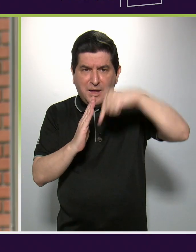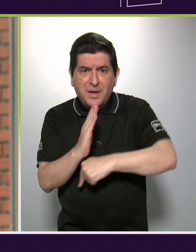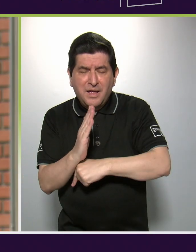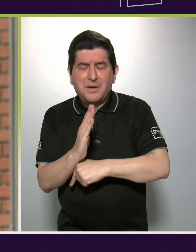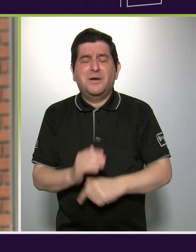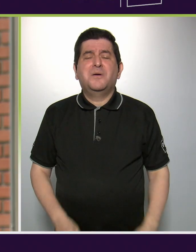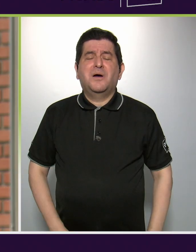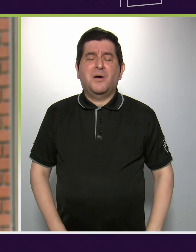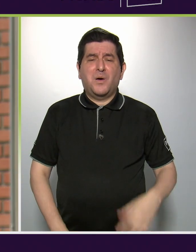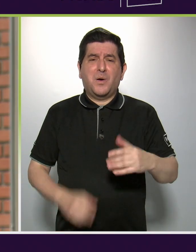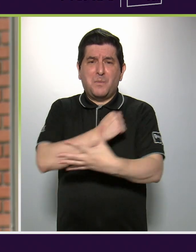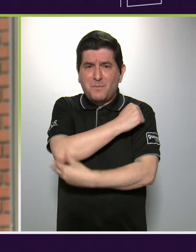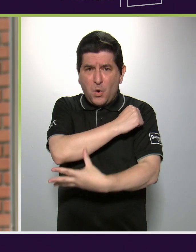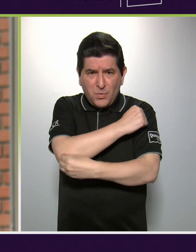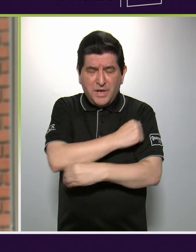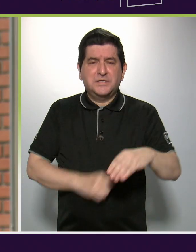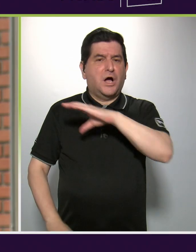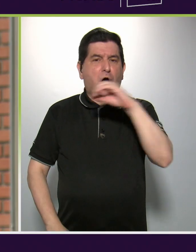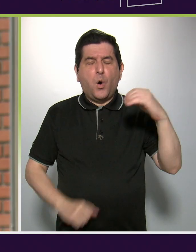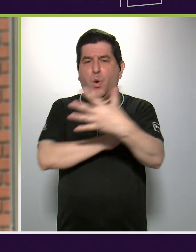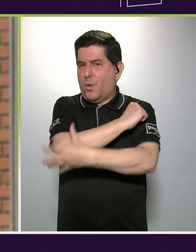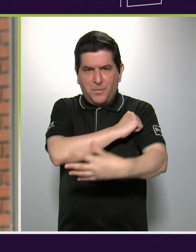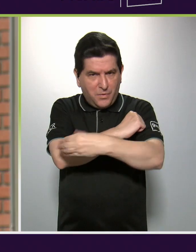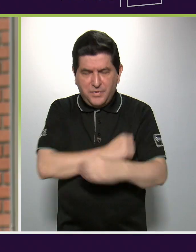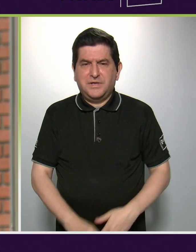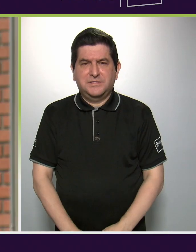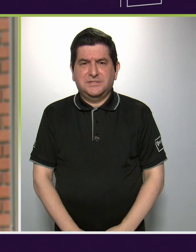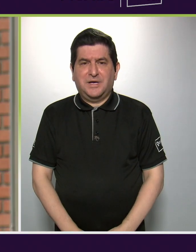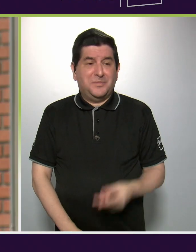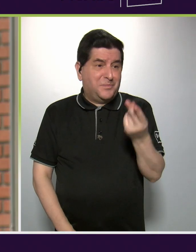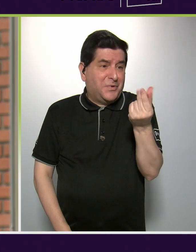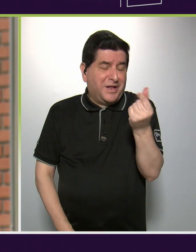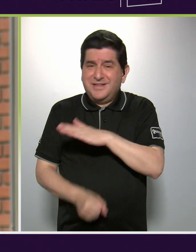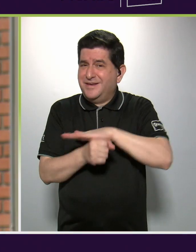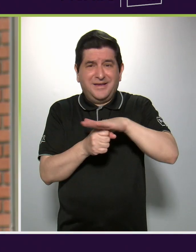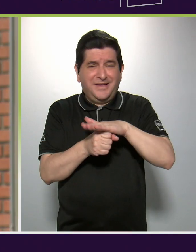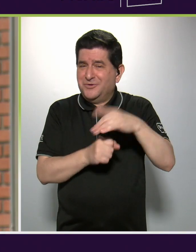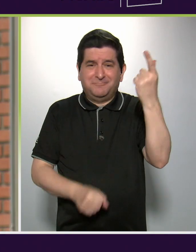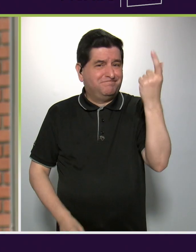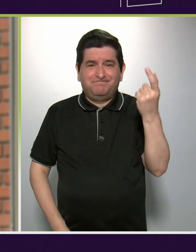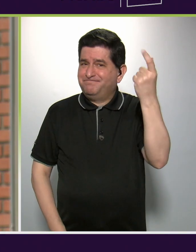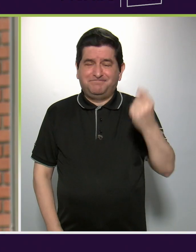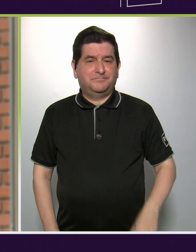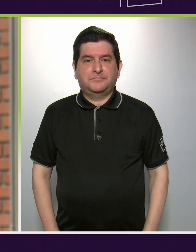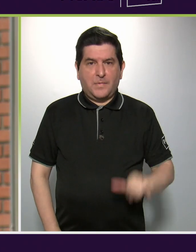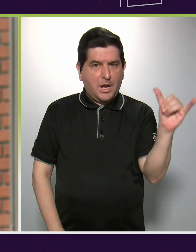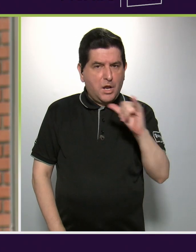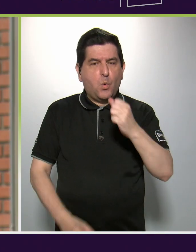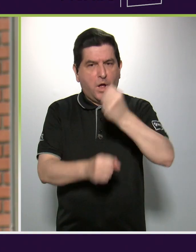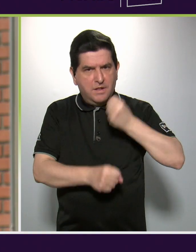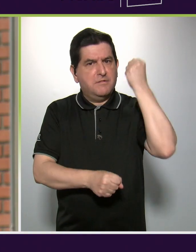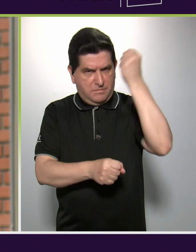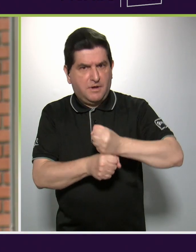condición de pobreza o de extrema pobreza porque no le alcanza el monto de la pensión. Entonces también se